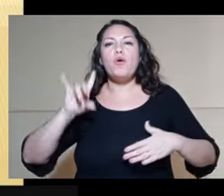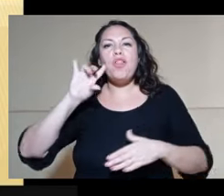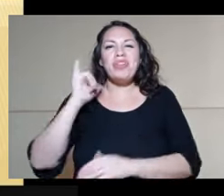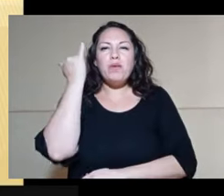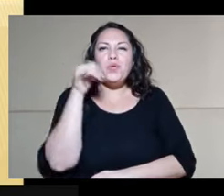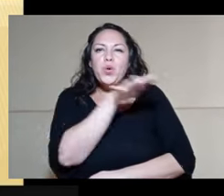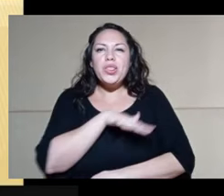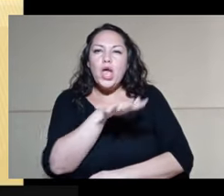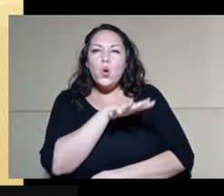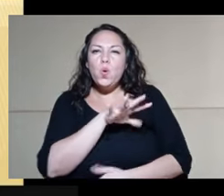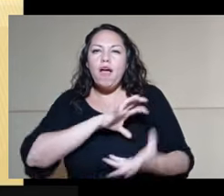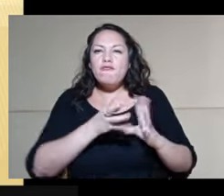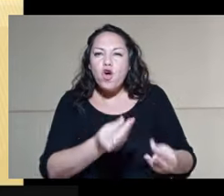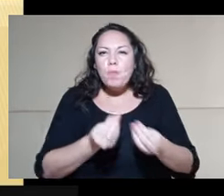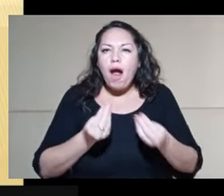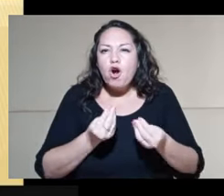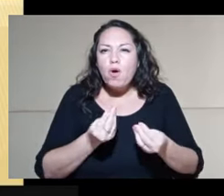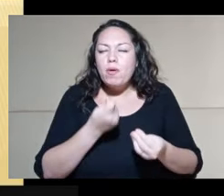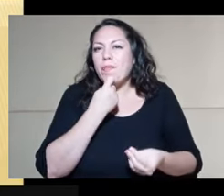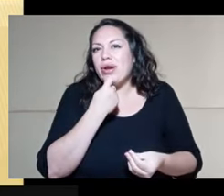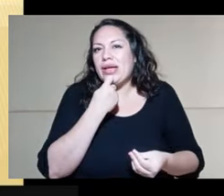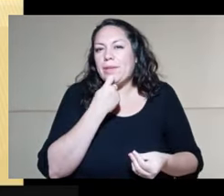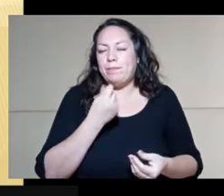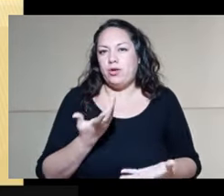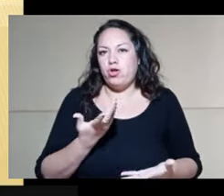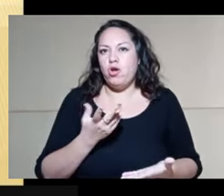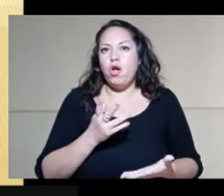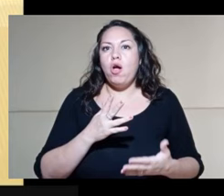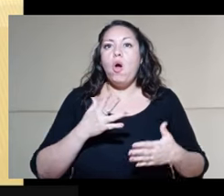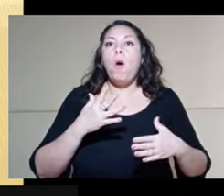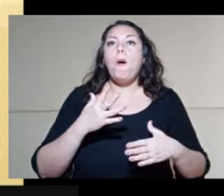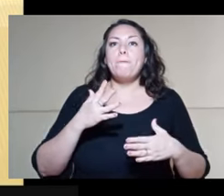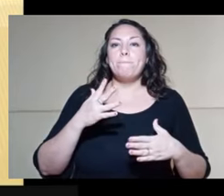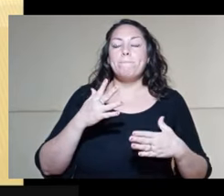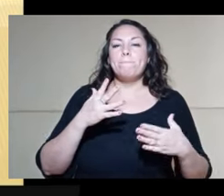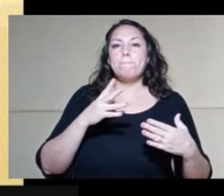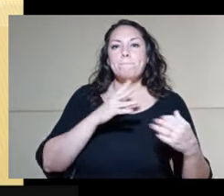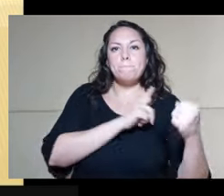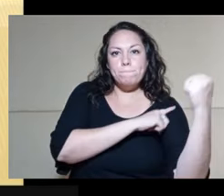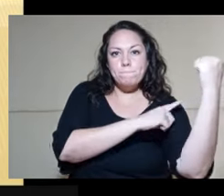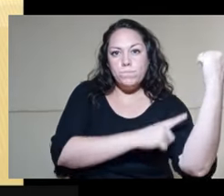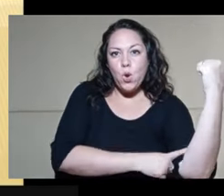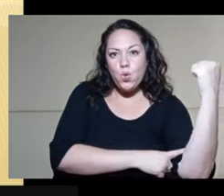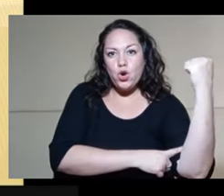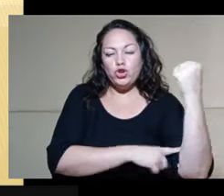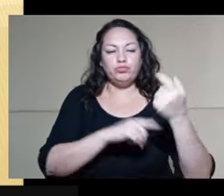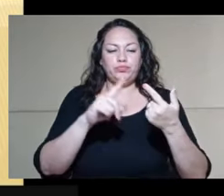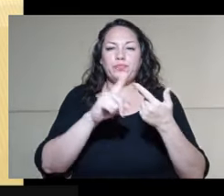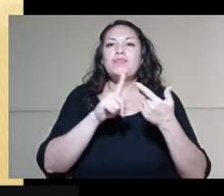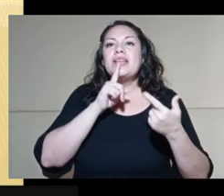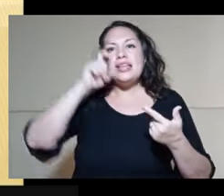nuestro cuerpo y las partes de nuestro cuerpo en el espacio. Eso quiere decir que tenemos receptores propioceptivos en músculos, tendones